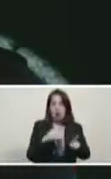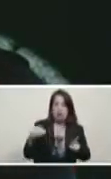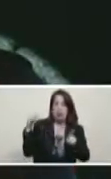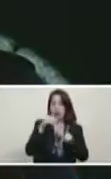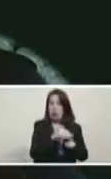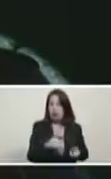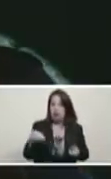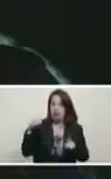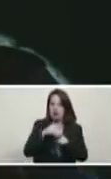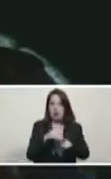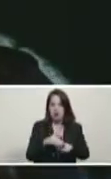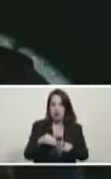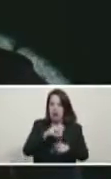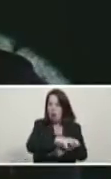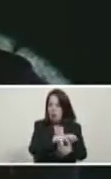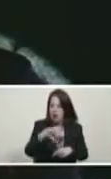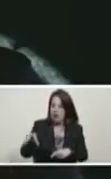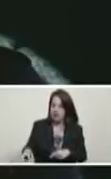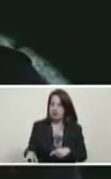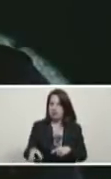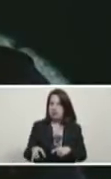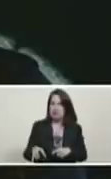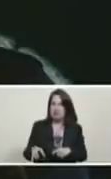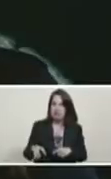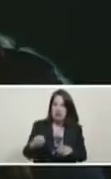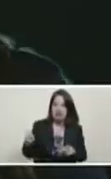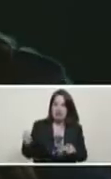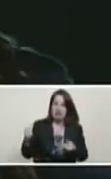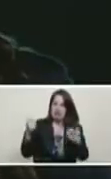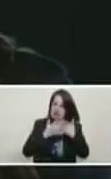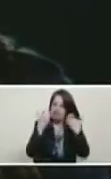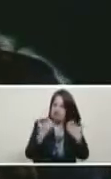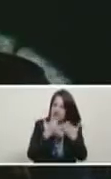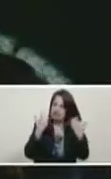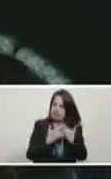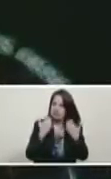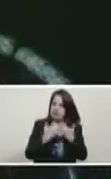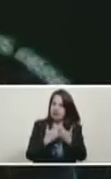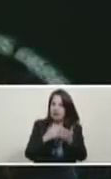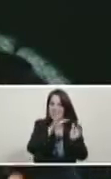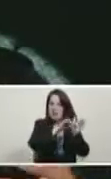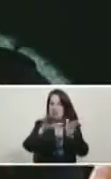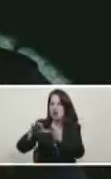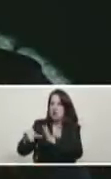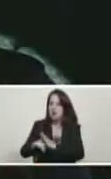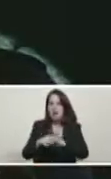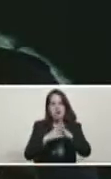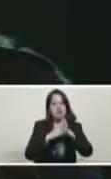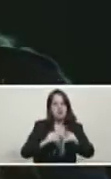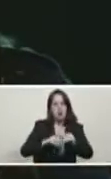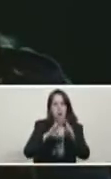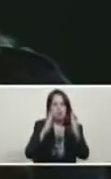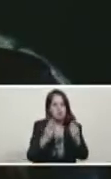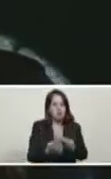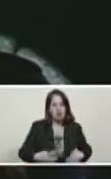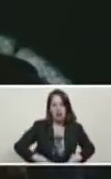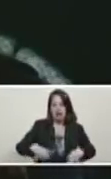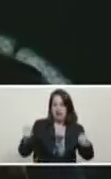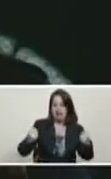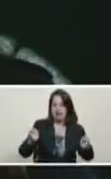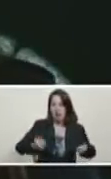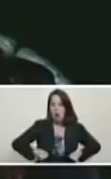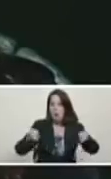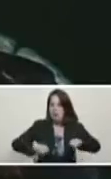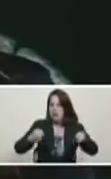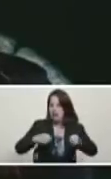invasiones y guerras para apoderarse de las riquezas naturales controlar mercados territorios